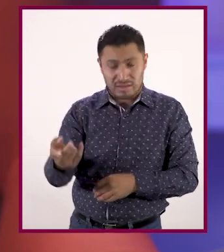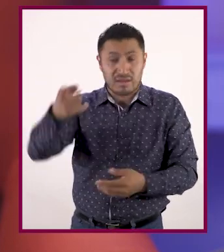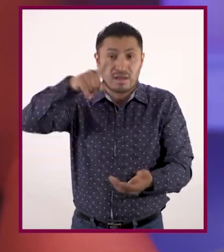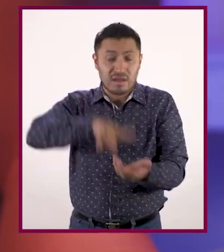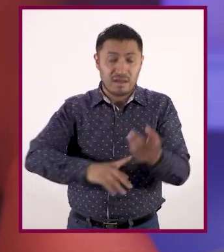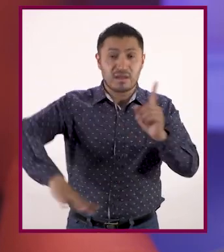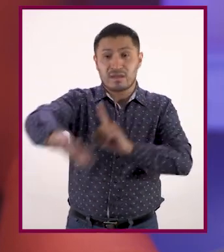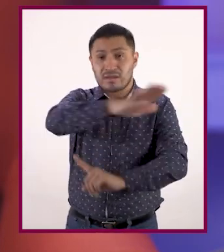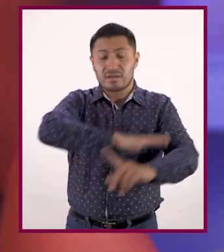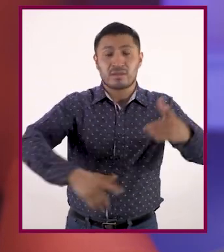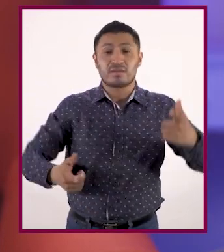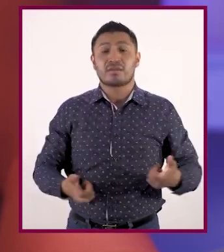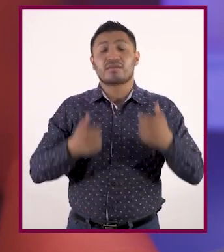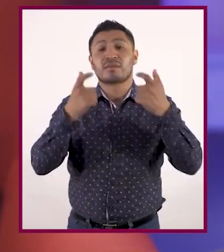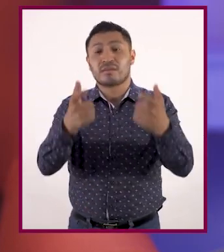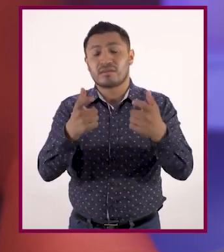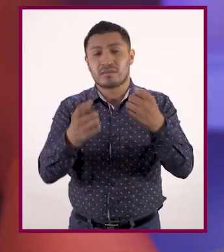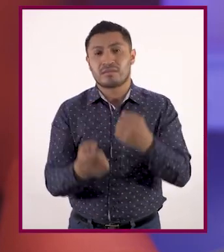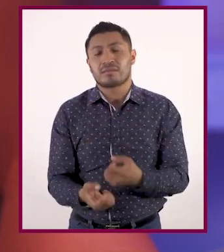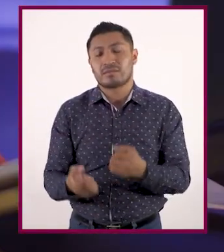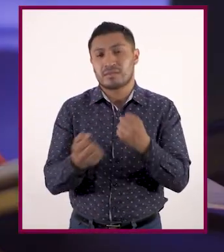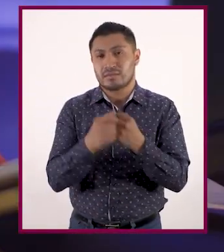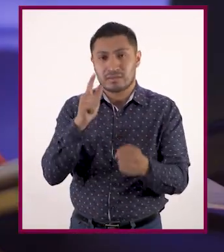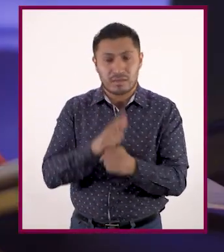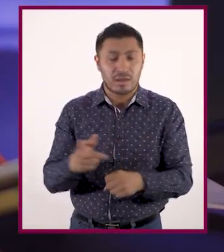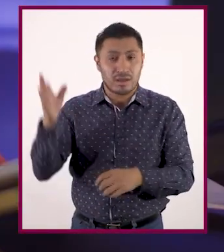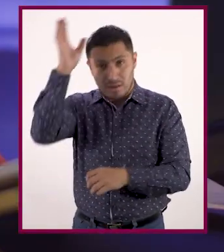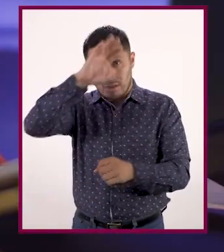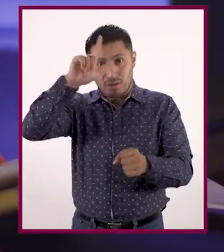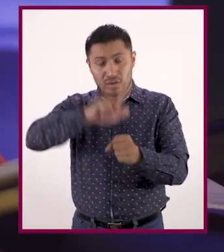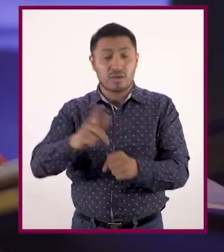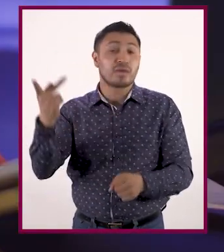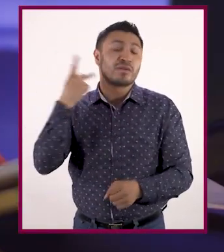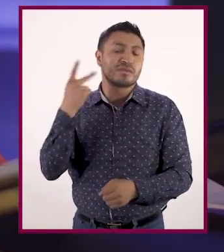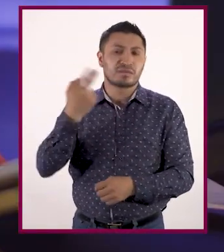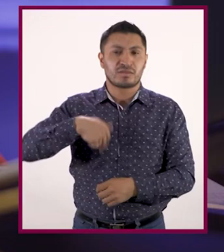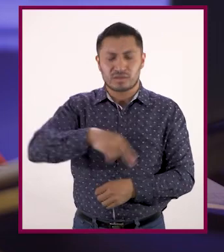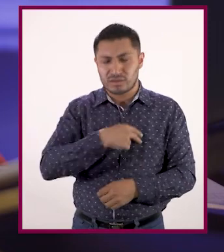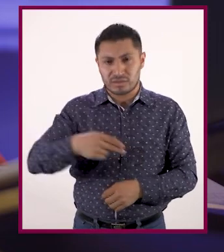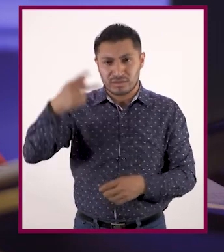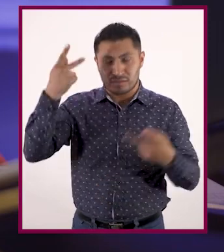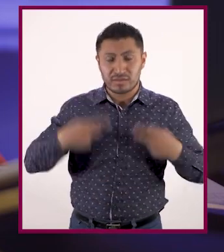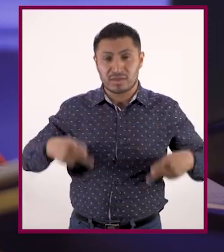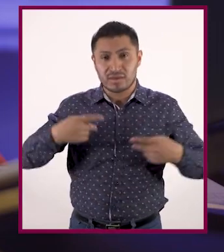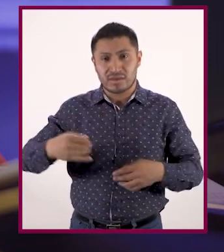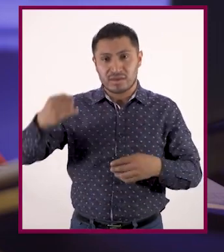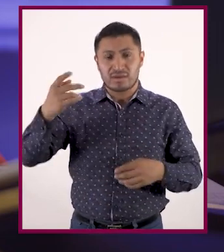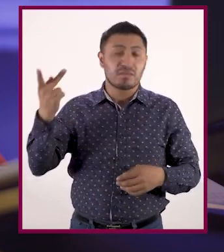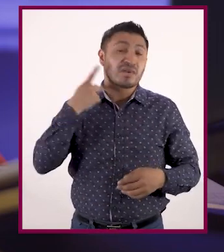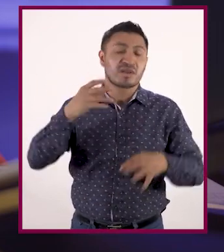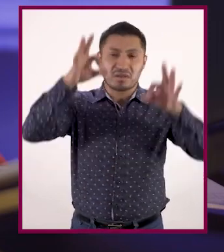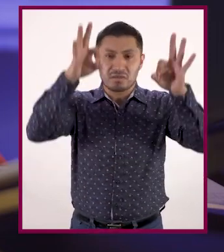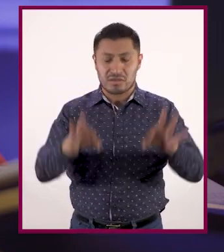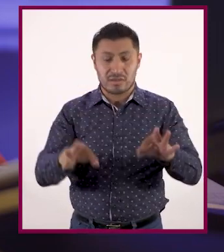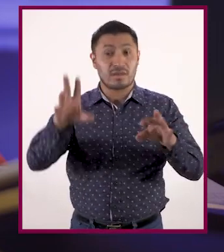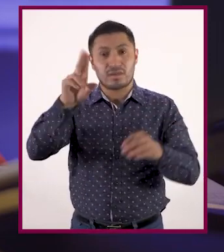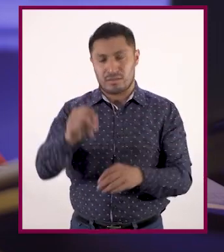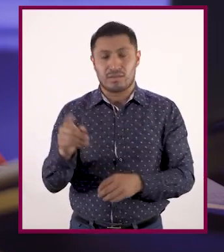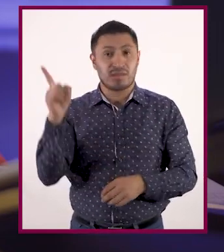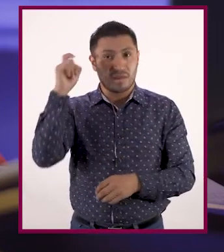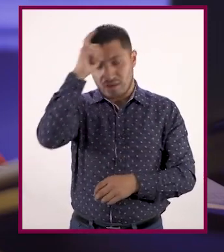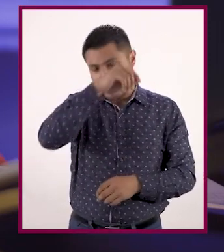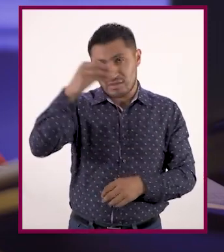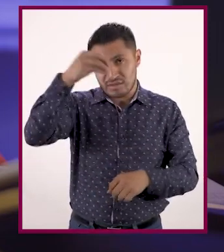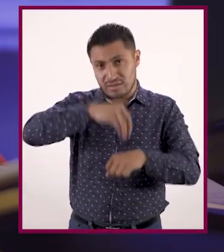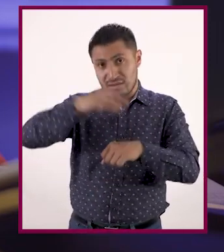contexto socioeconómico político y cultural no somos personas ideológicamente puras y difícilmente vamos a coincidir en todo como hemos dicho